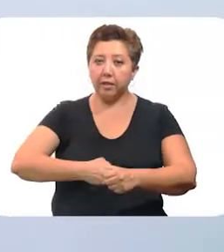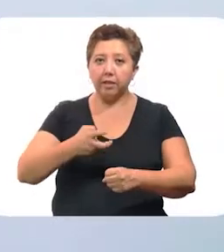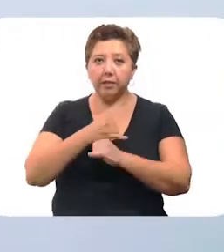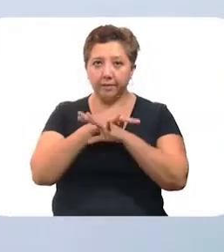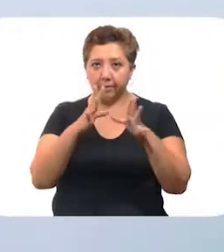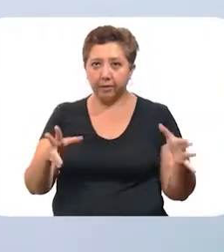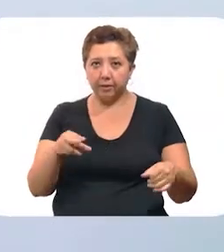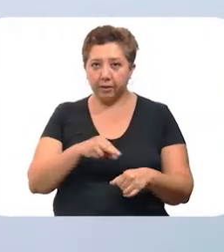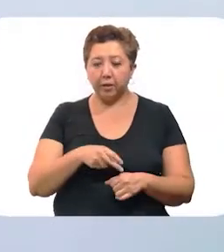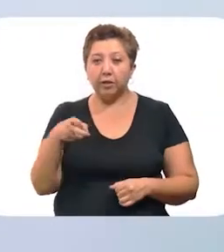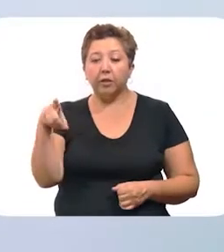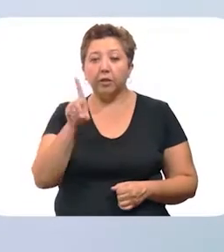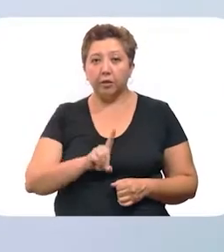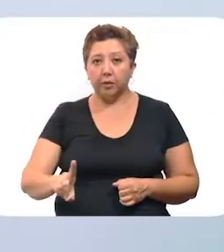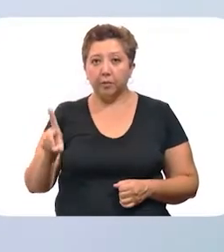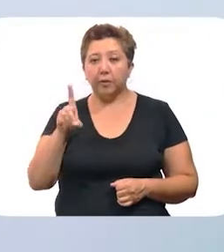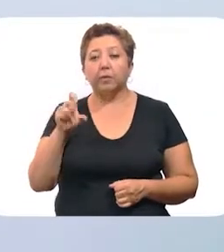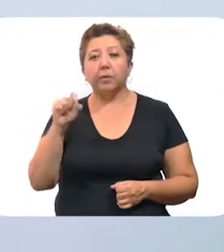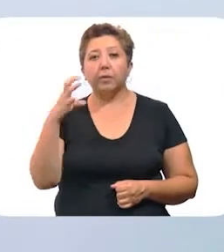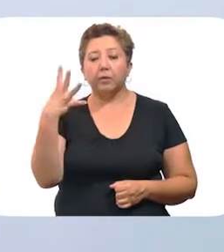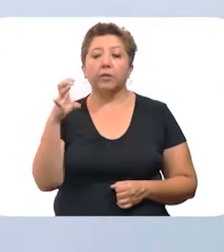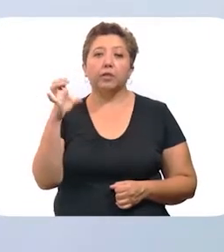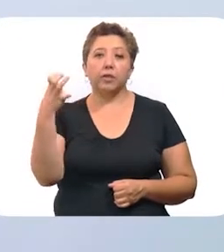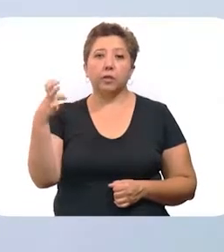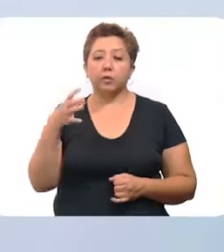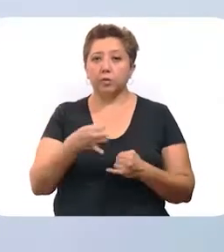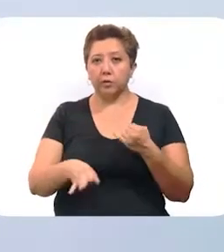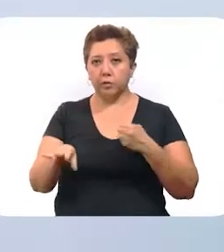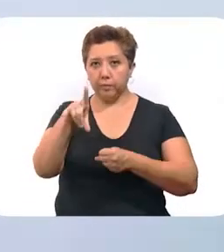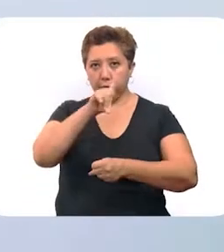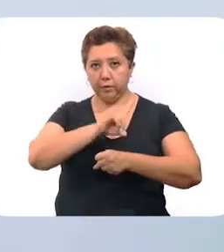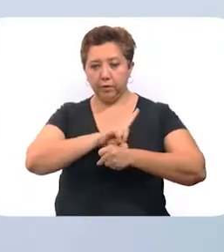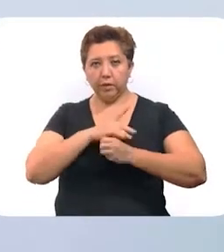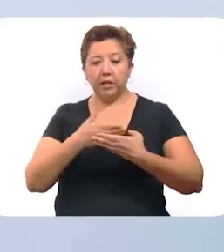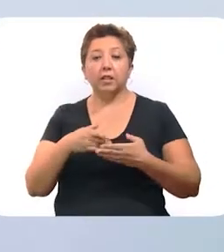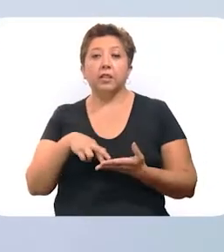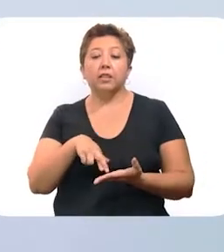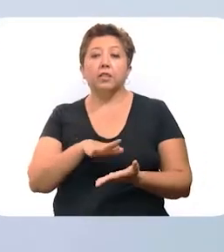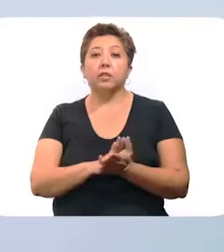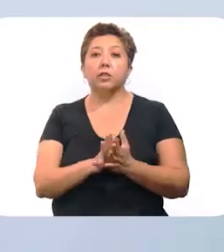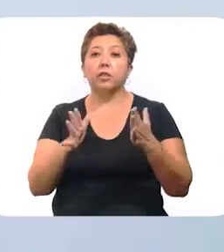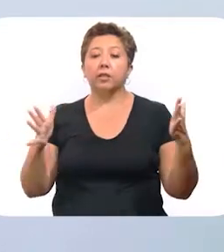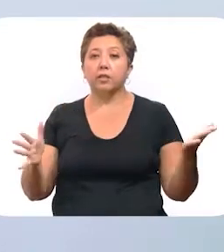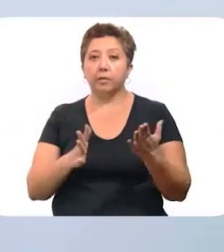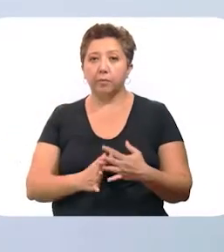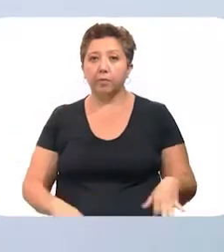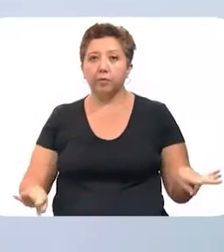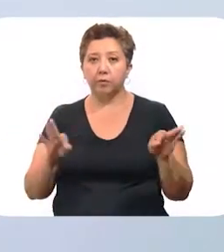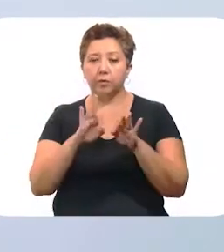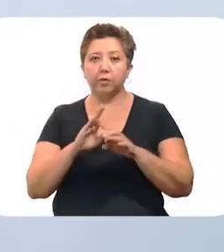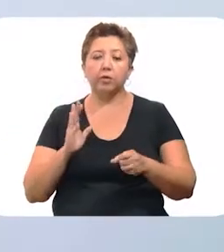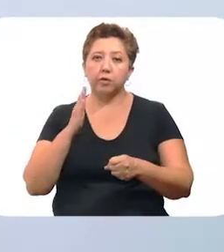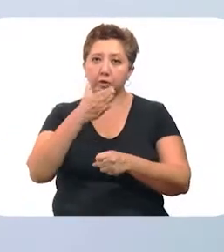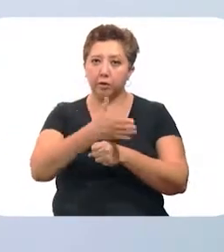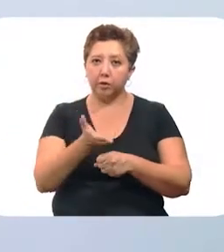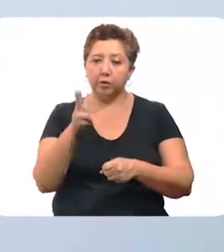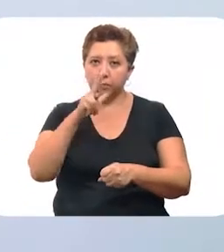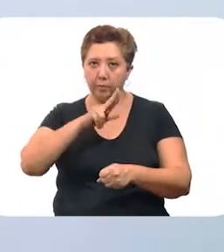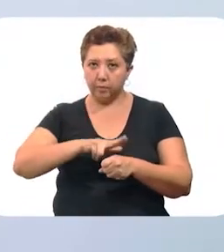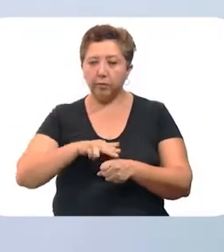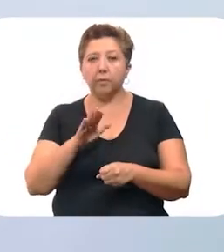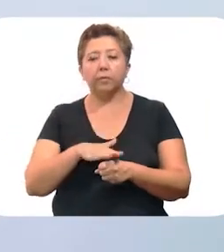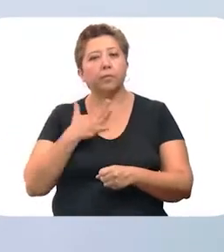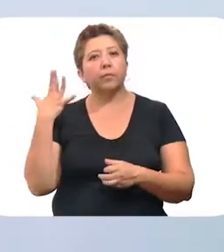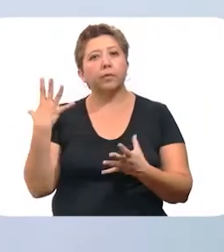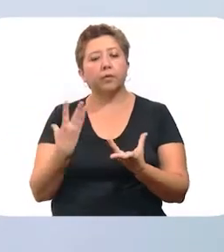parte médico de este domingo 24 de enero. En los últimos días se ha registrado un incremento importante en los ingresos hospitalarios, por lo que